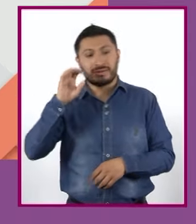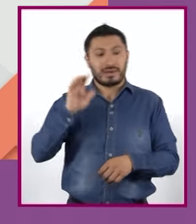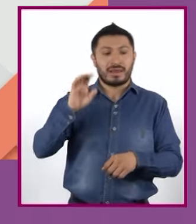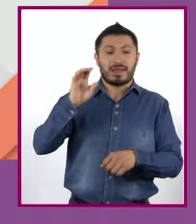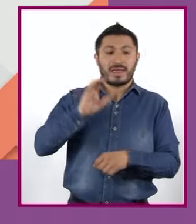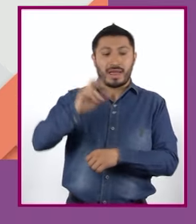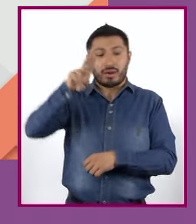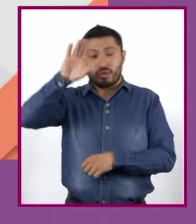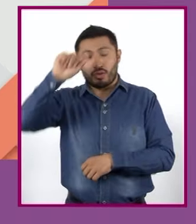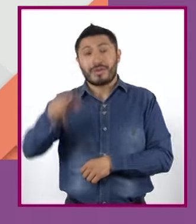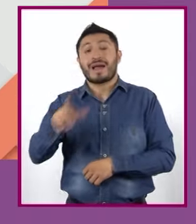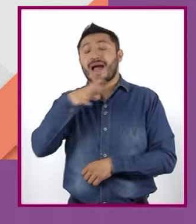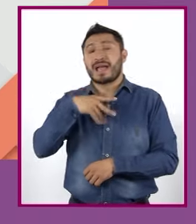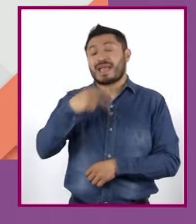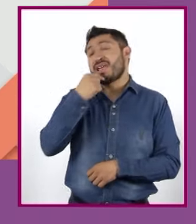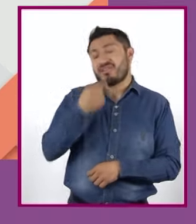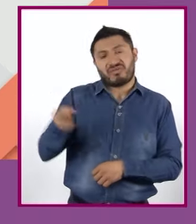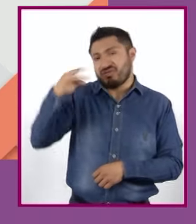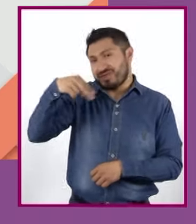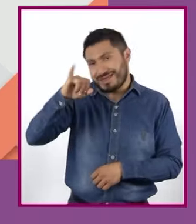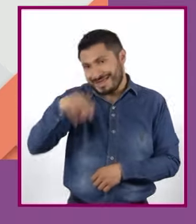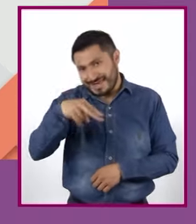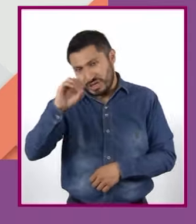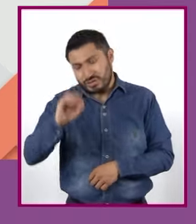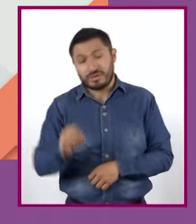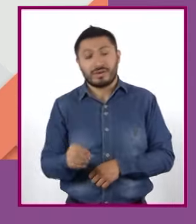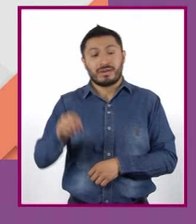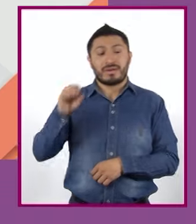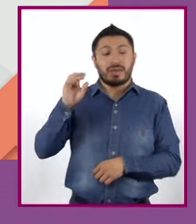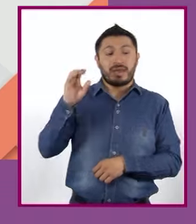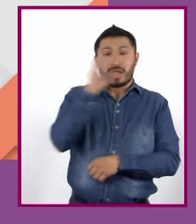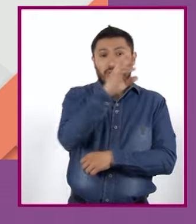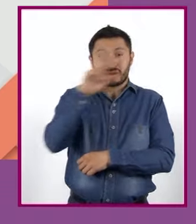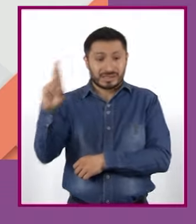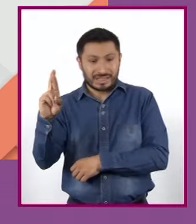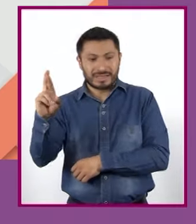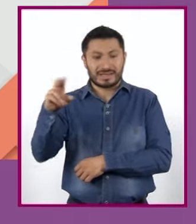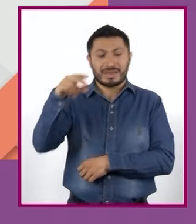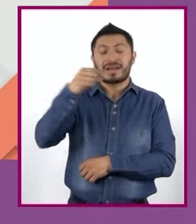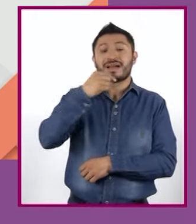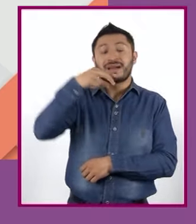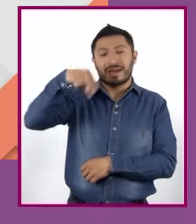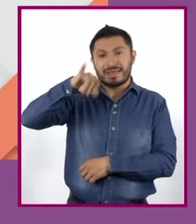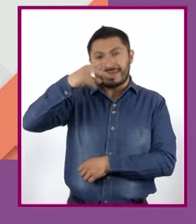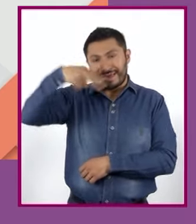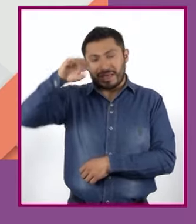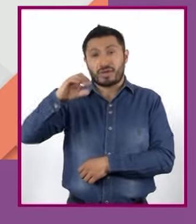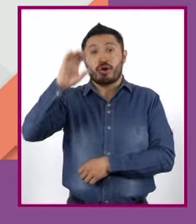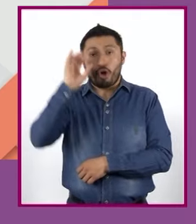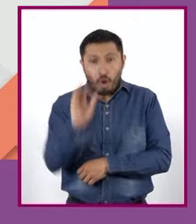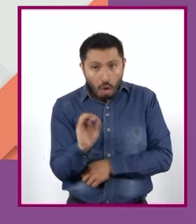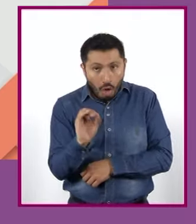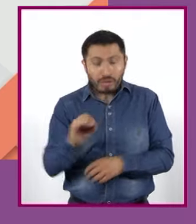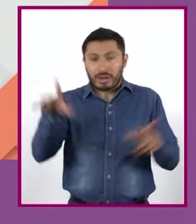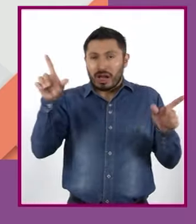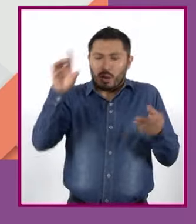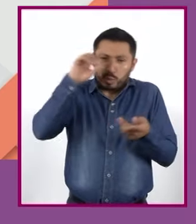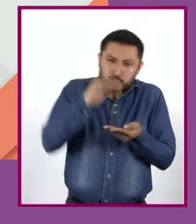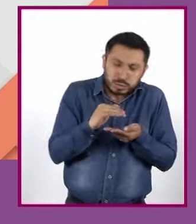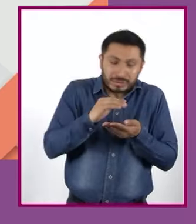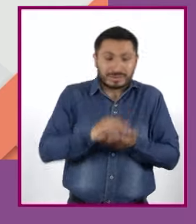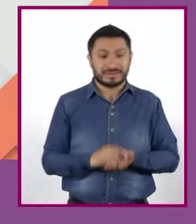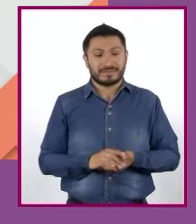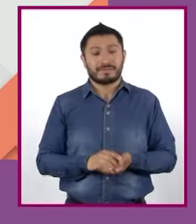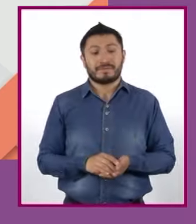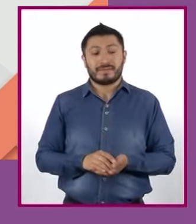niño se dice niño. Y en Costa Rica niño se dice niño o chiquito. En